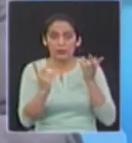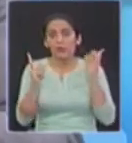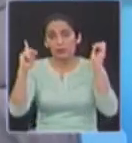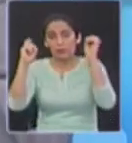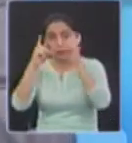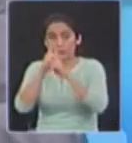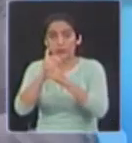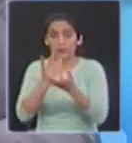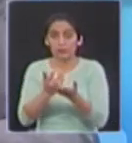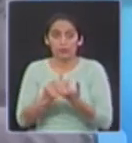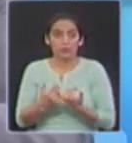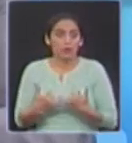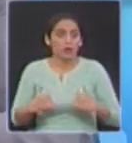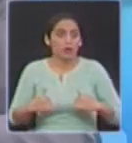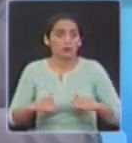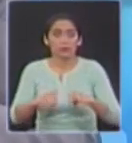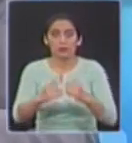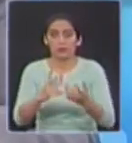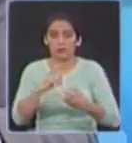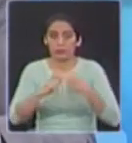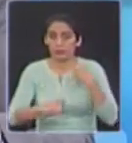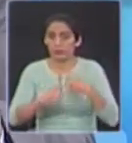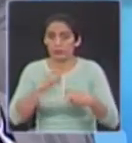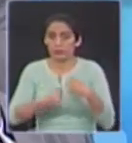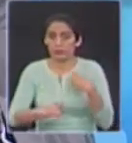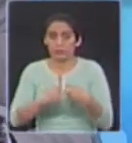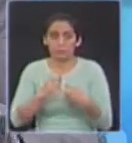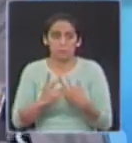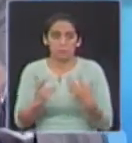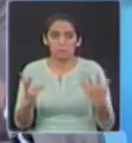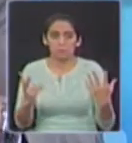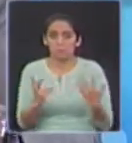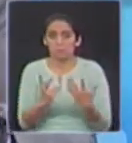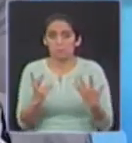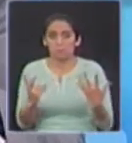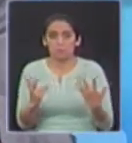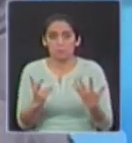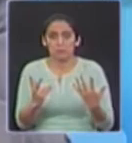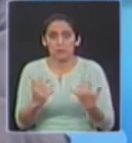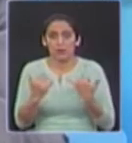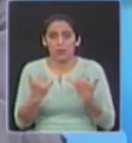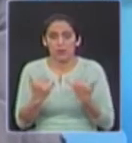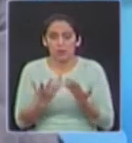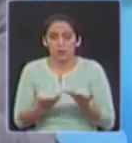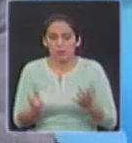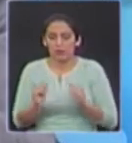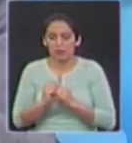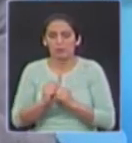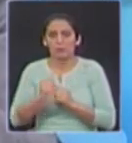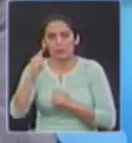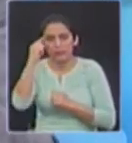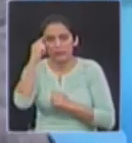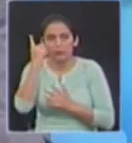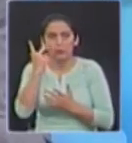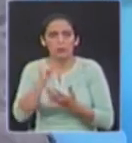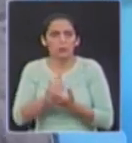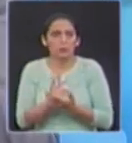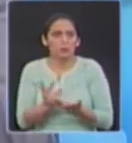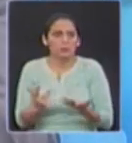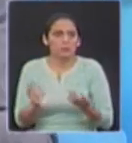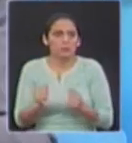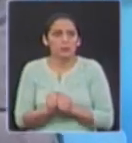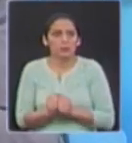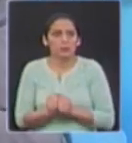y aún todavía no podemos aprender de qué se debe incentivar y se debe generar una reducción en